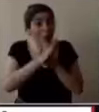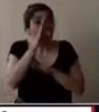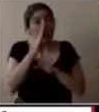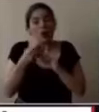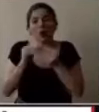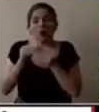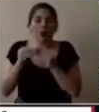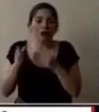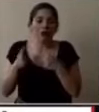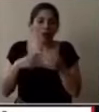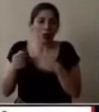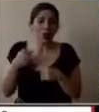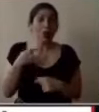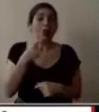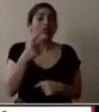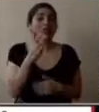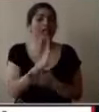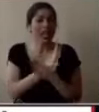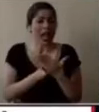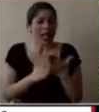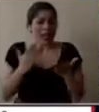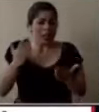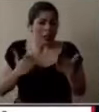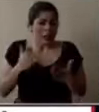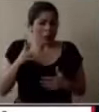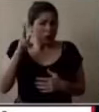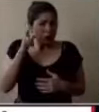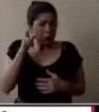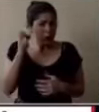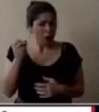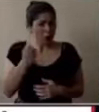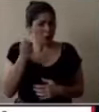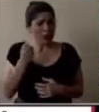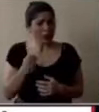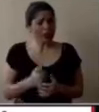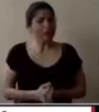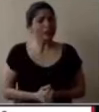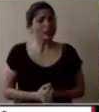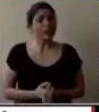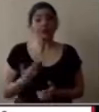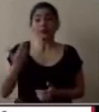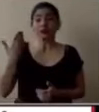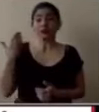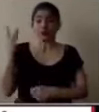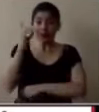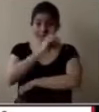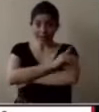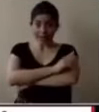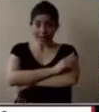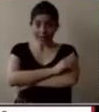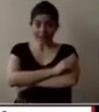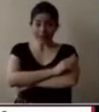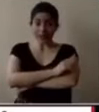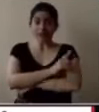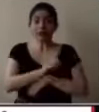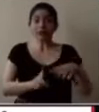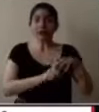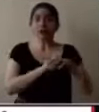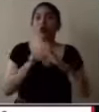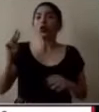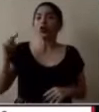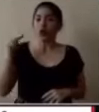Y voy a decir algo que va a sonar muy duro. Hace unos días trascendió la